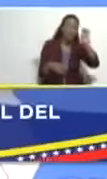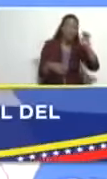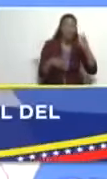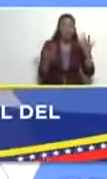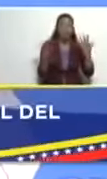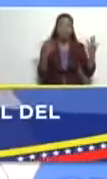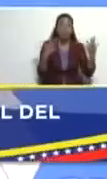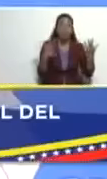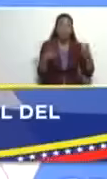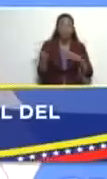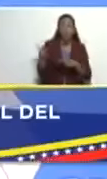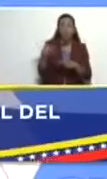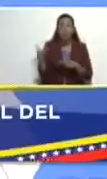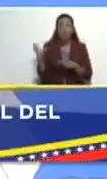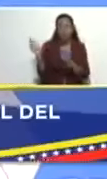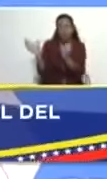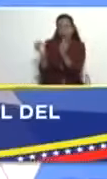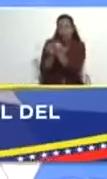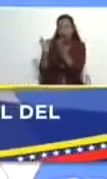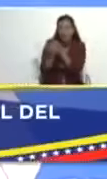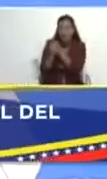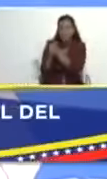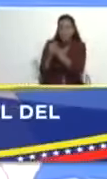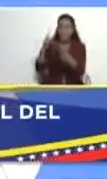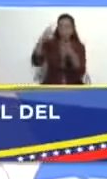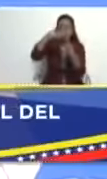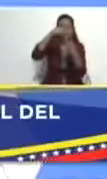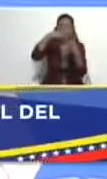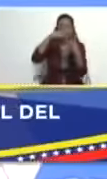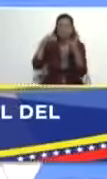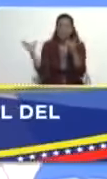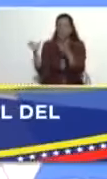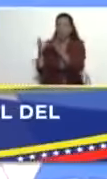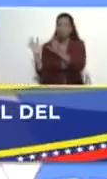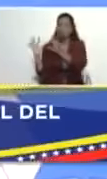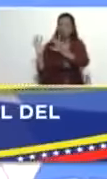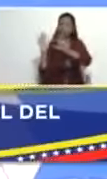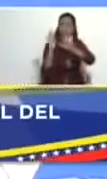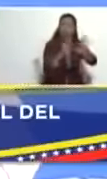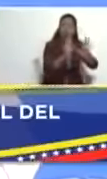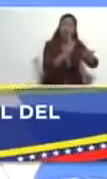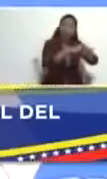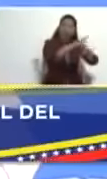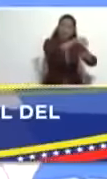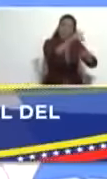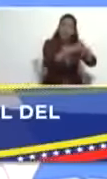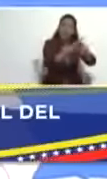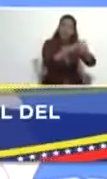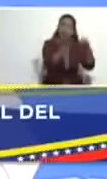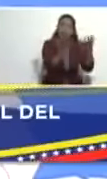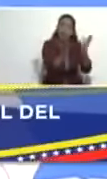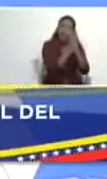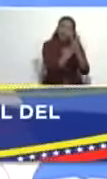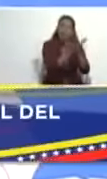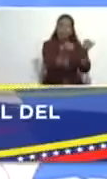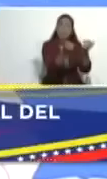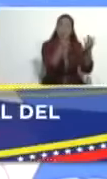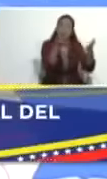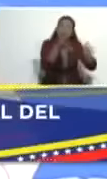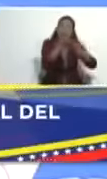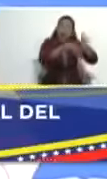íbamos el Chino Khan, Ángel Rodríguez, Osvaldo Vera y varios compañeros a hablar con los trabajadores,